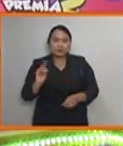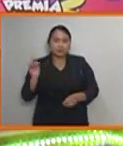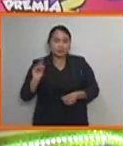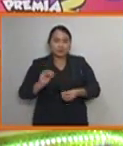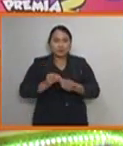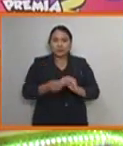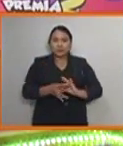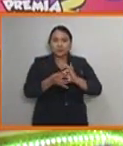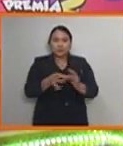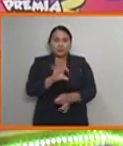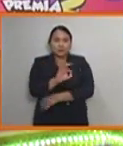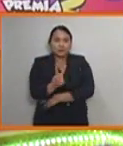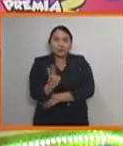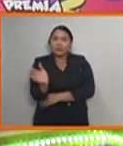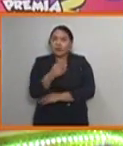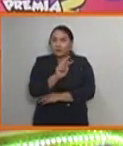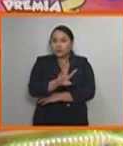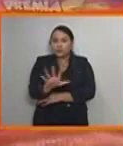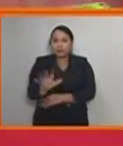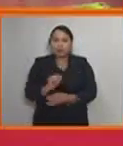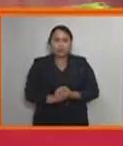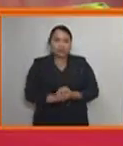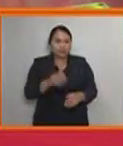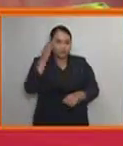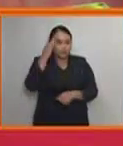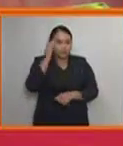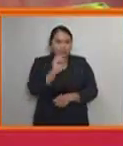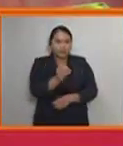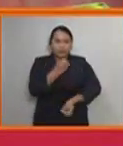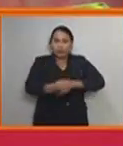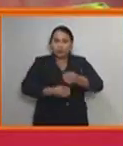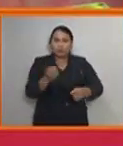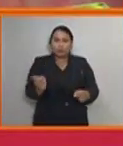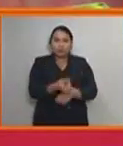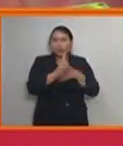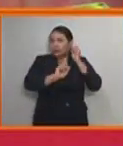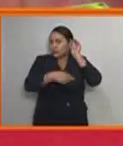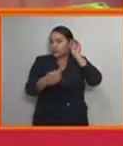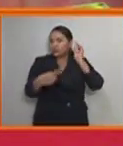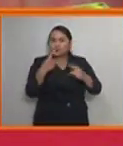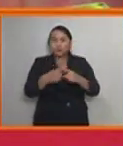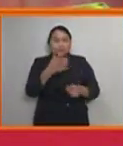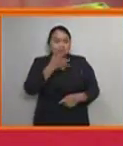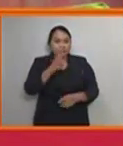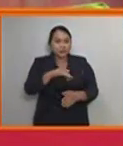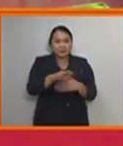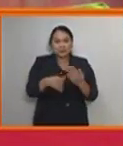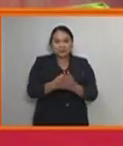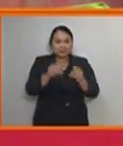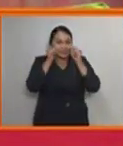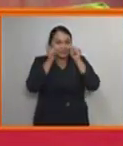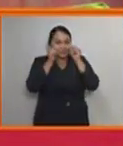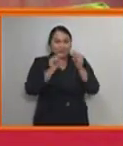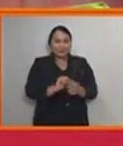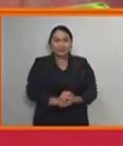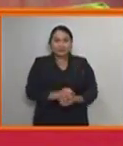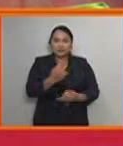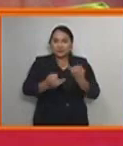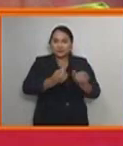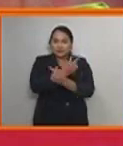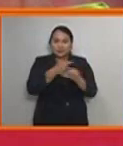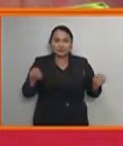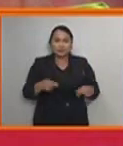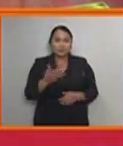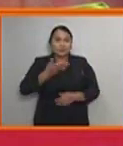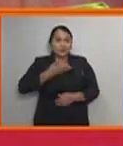relacionan, 92 y 25. Ahora conoceremos la esfera ganadora para Multi X. Mucha suerte, porque esta es, atentos, jugada gratis.